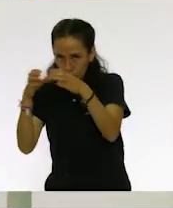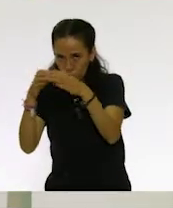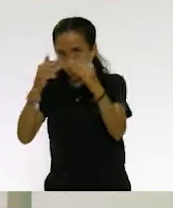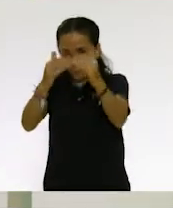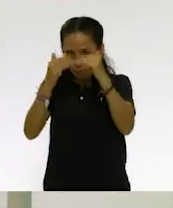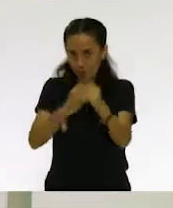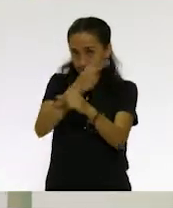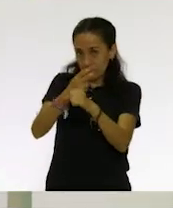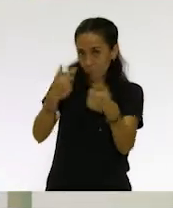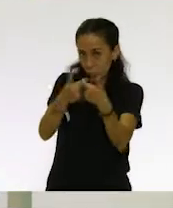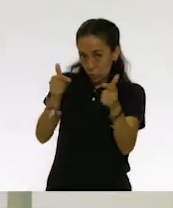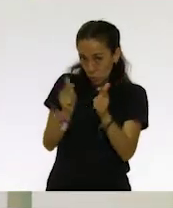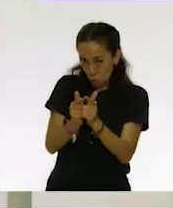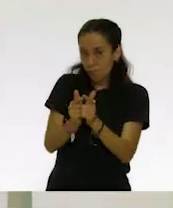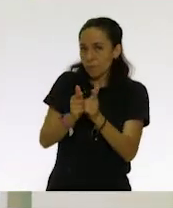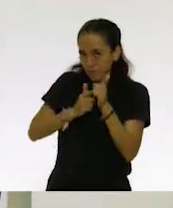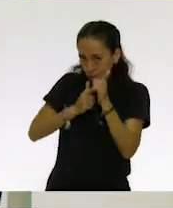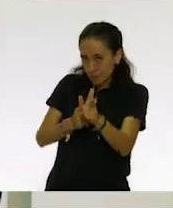Cuatro.